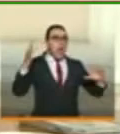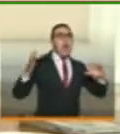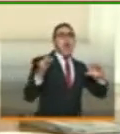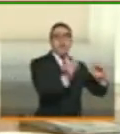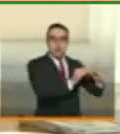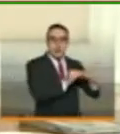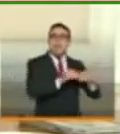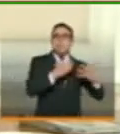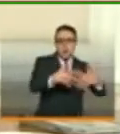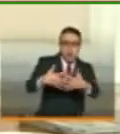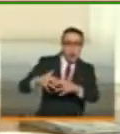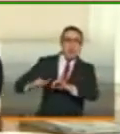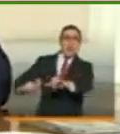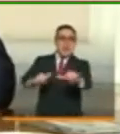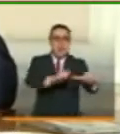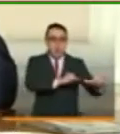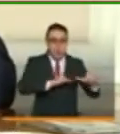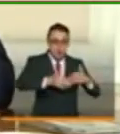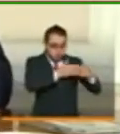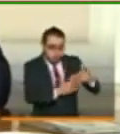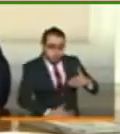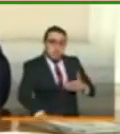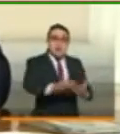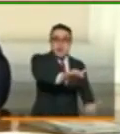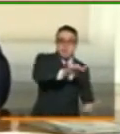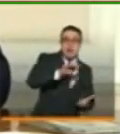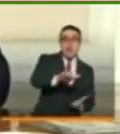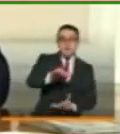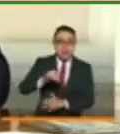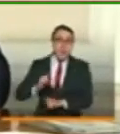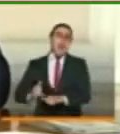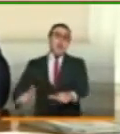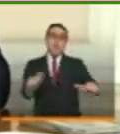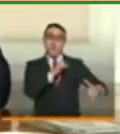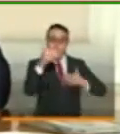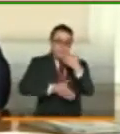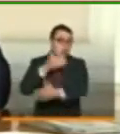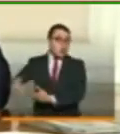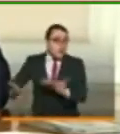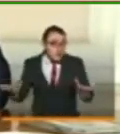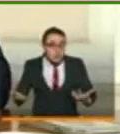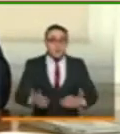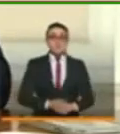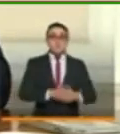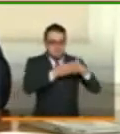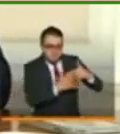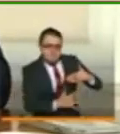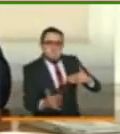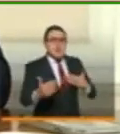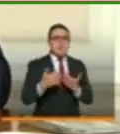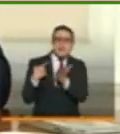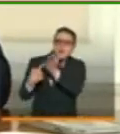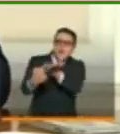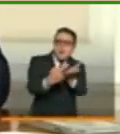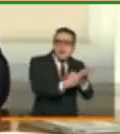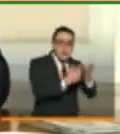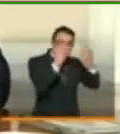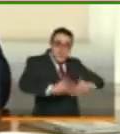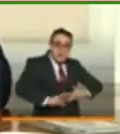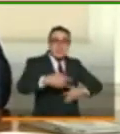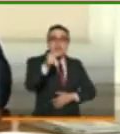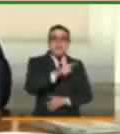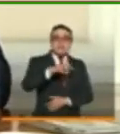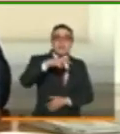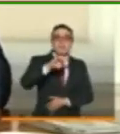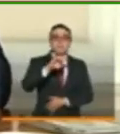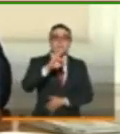sido el mismo proceso y las que vengan de aquí en adelante. Una vez está esto, pues estamos continuando todas las conversaciones con Sputnik y está abierta